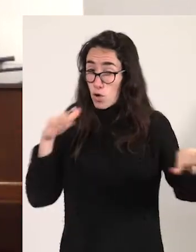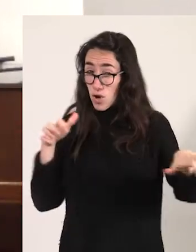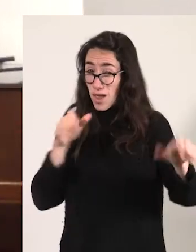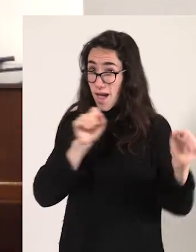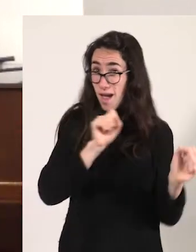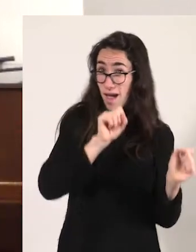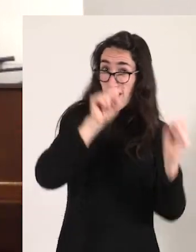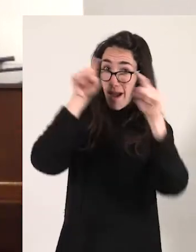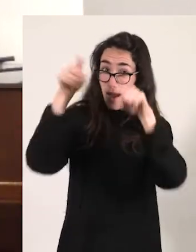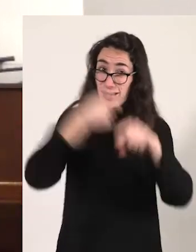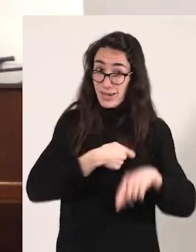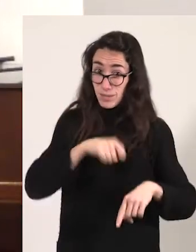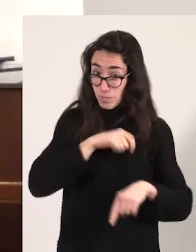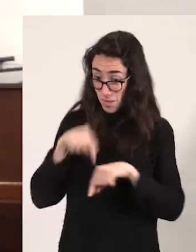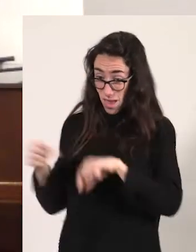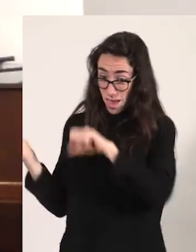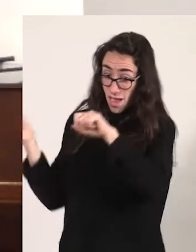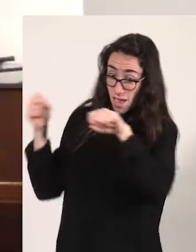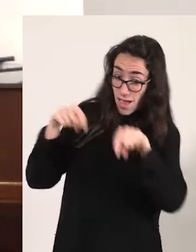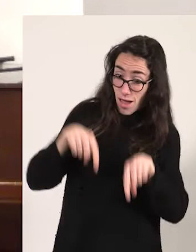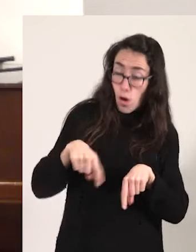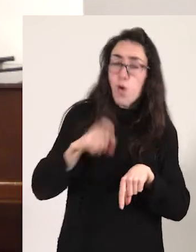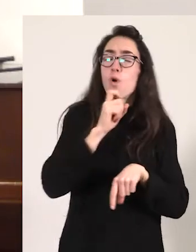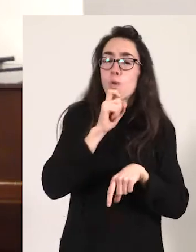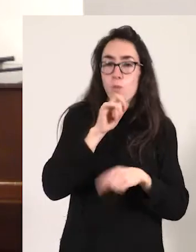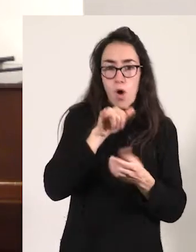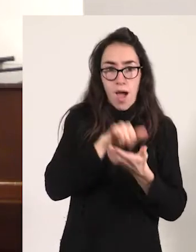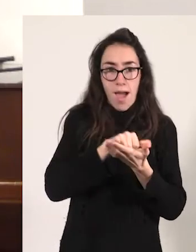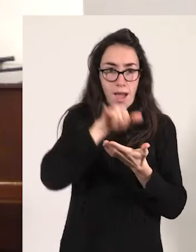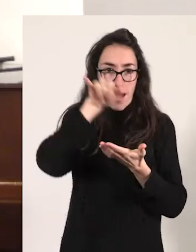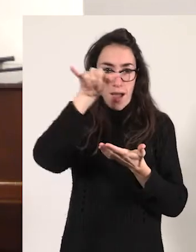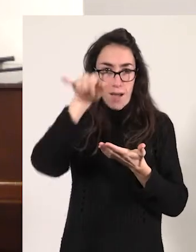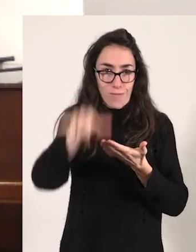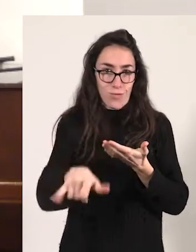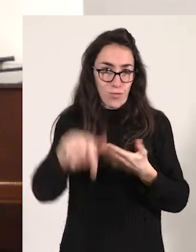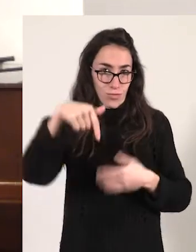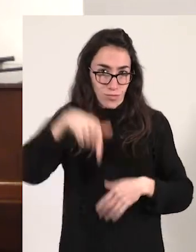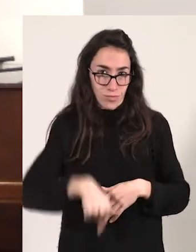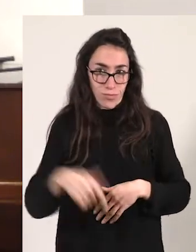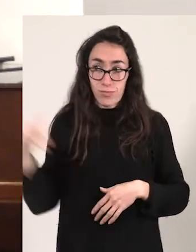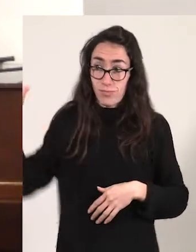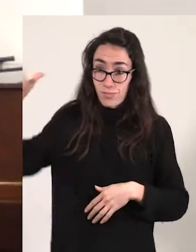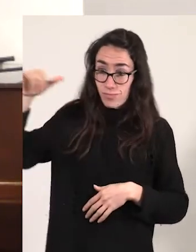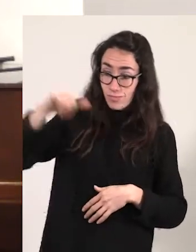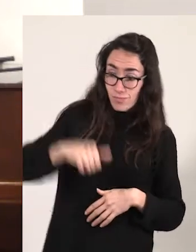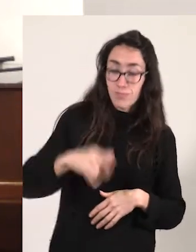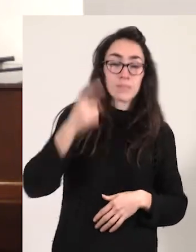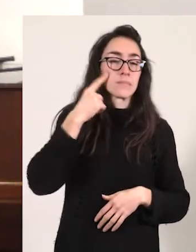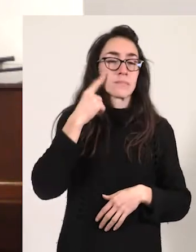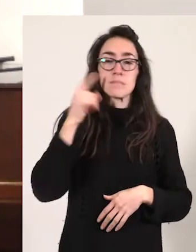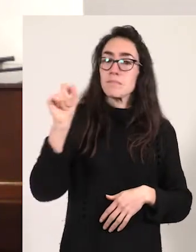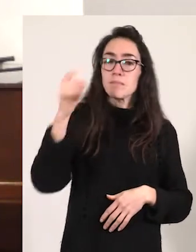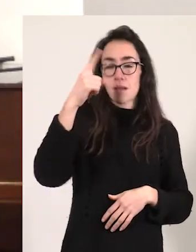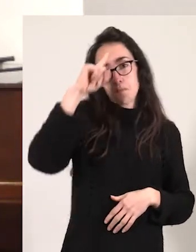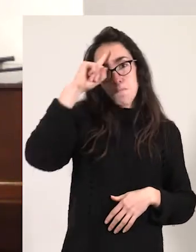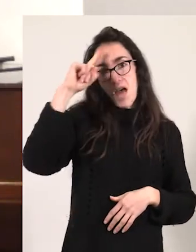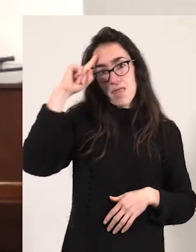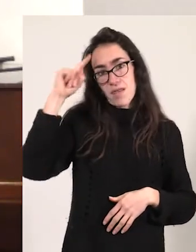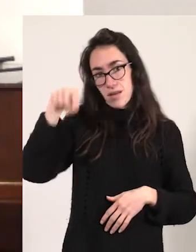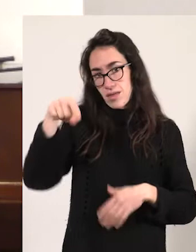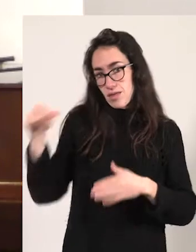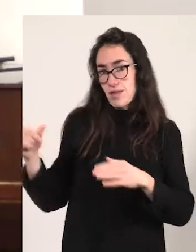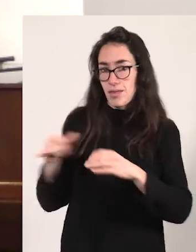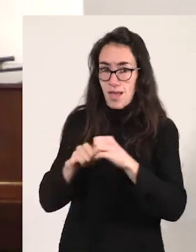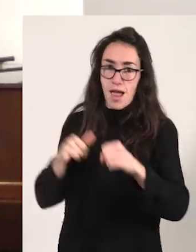en la cuenta que el grueso de personas que llega al Estado español lo hace a través de un avión. Y fundamentalmente llega